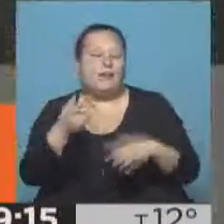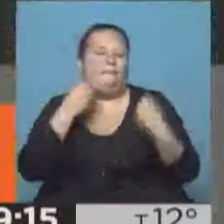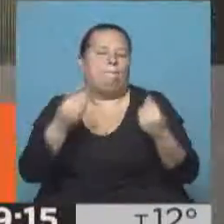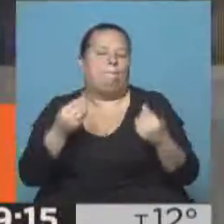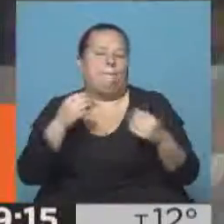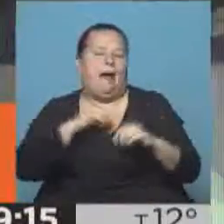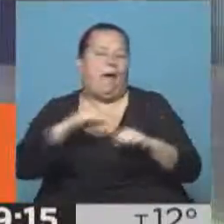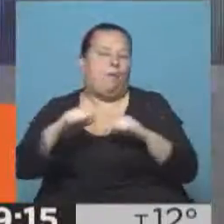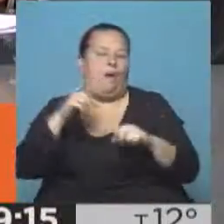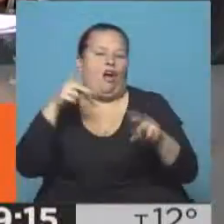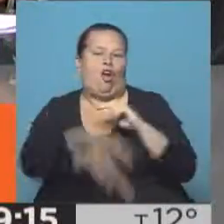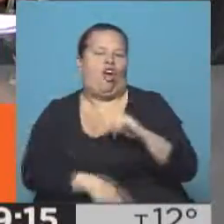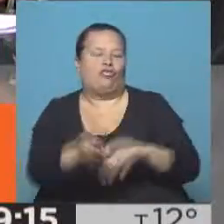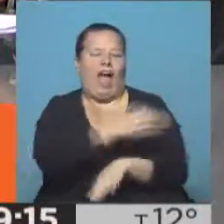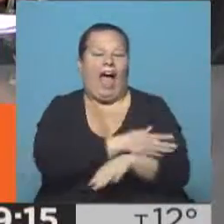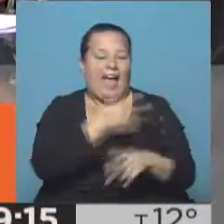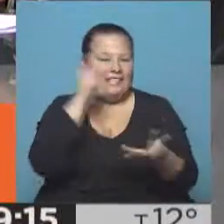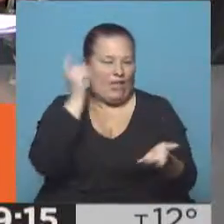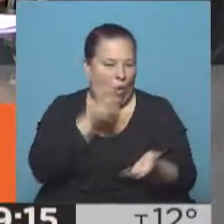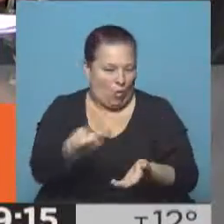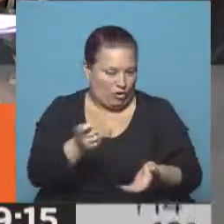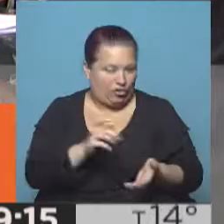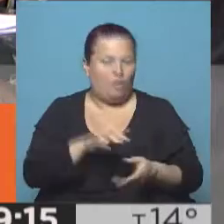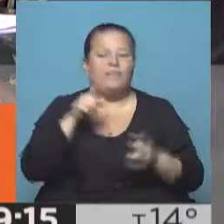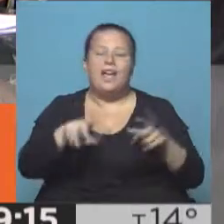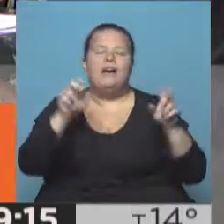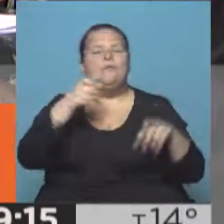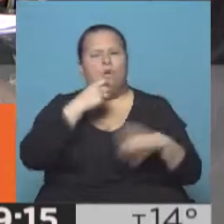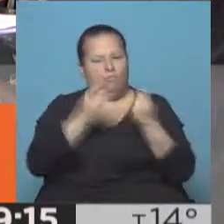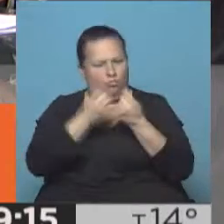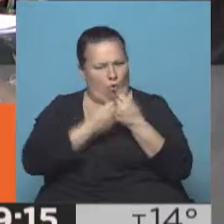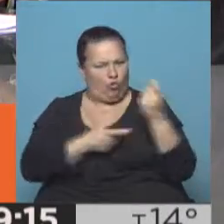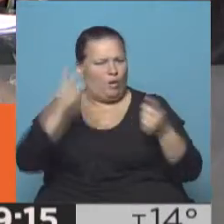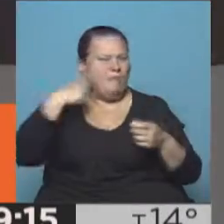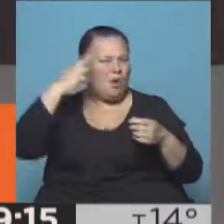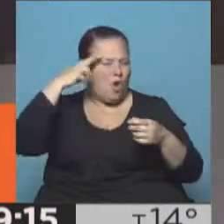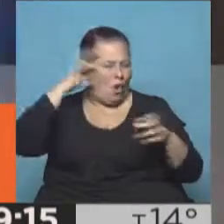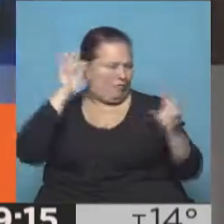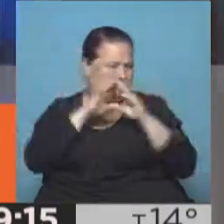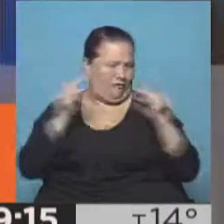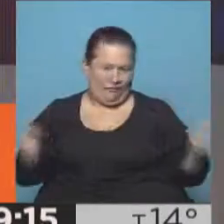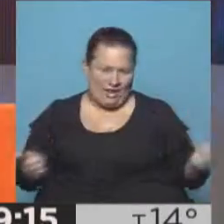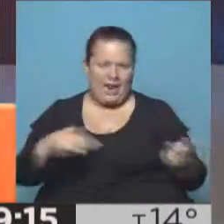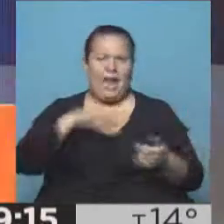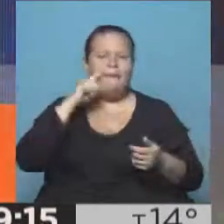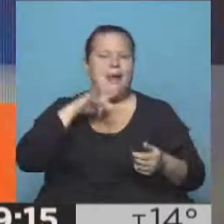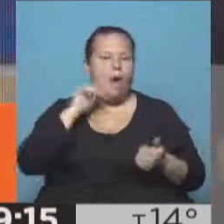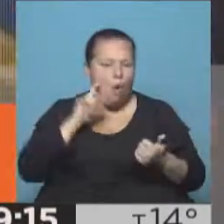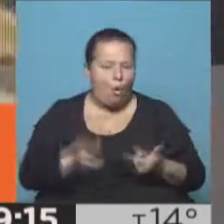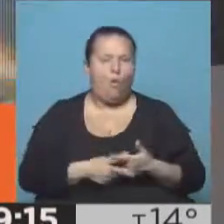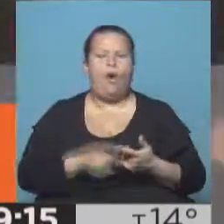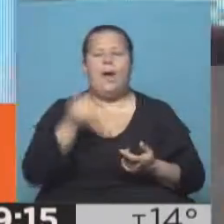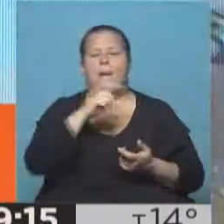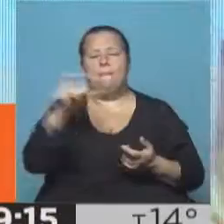para matar la causa antes de que llegue una sentencia, ¿no? Los casos en que hubo muchos casos de los 90 que se terminaron, ¿no? María Julia, cuentas